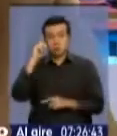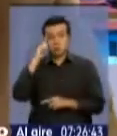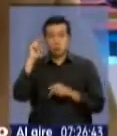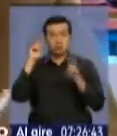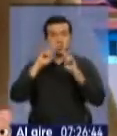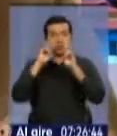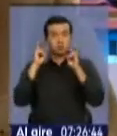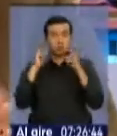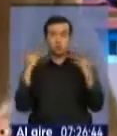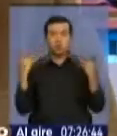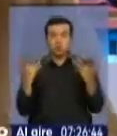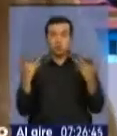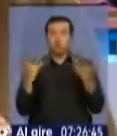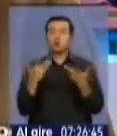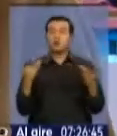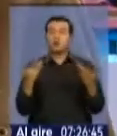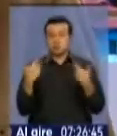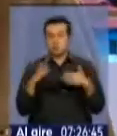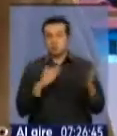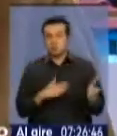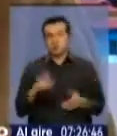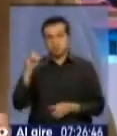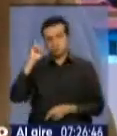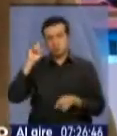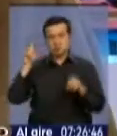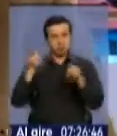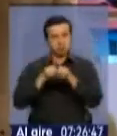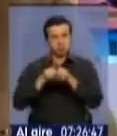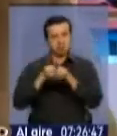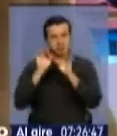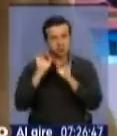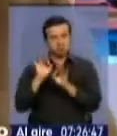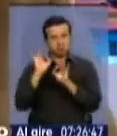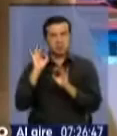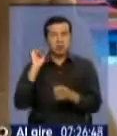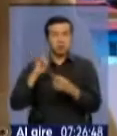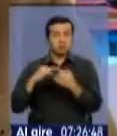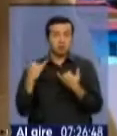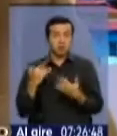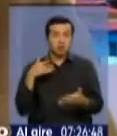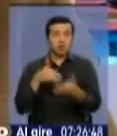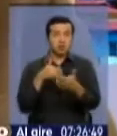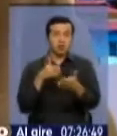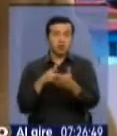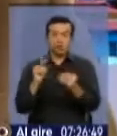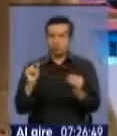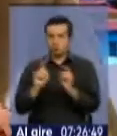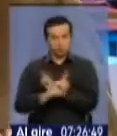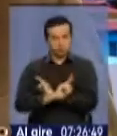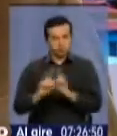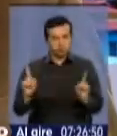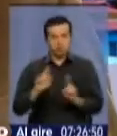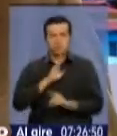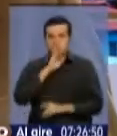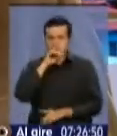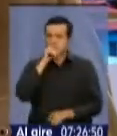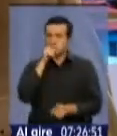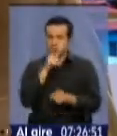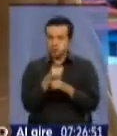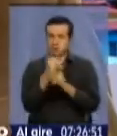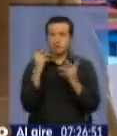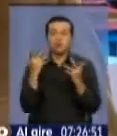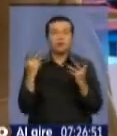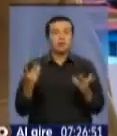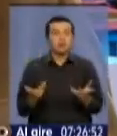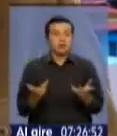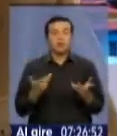enmarque toda la consulta, que estamos totalmente de acuerdo. Nunca hemos dicho que estamos en contra de una consulta popular, pero sí estamos de acuerdo en que no